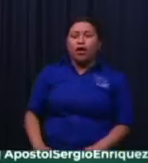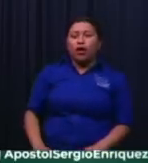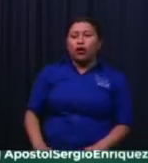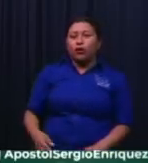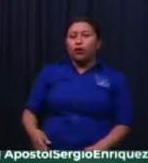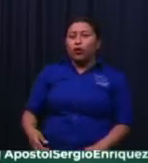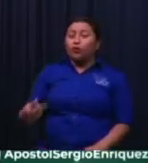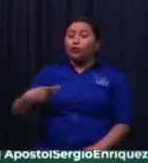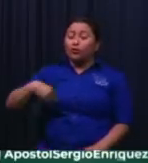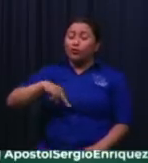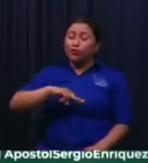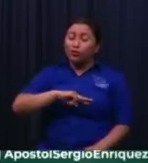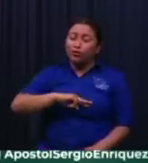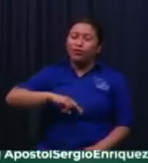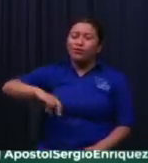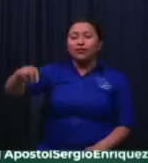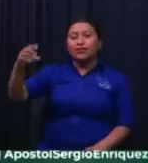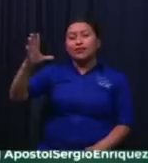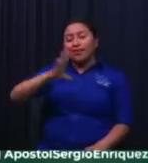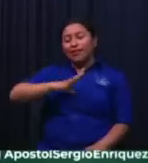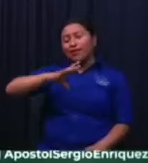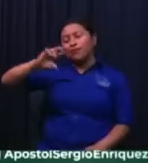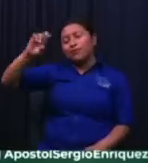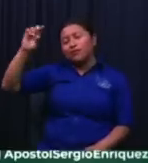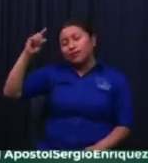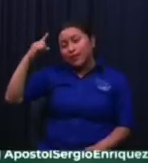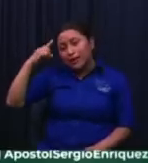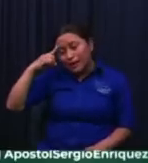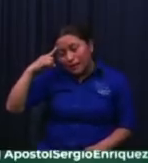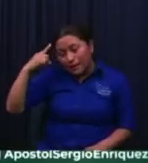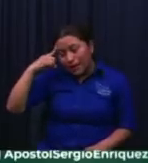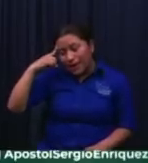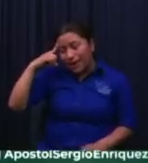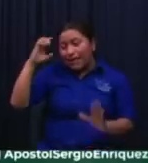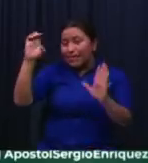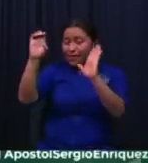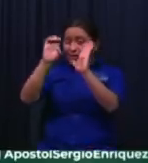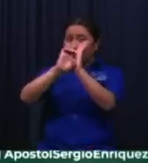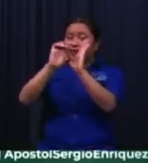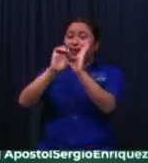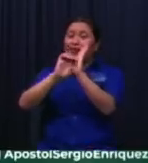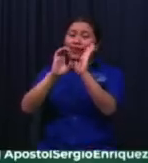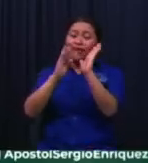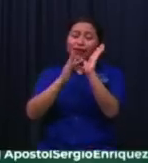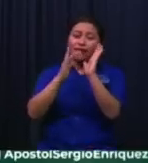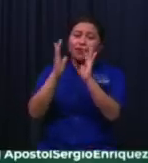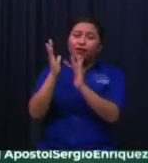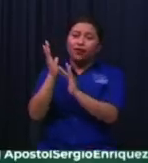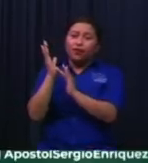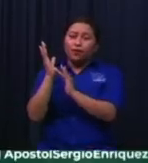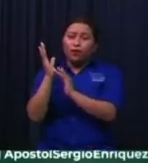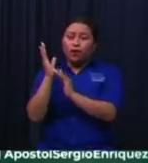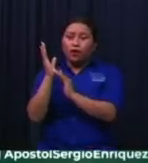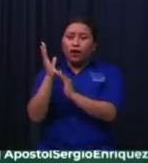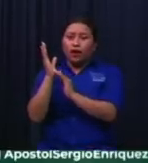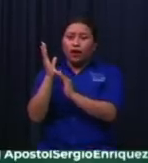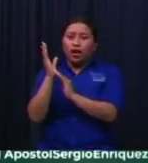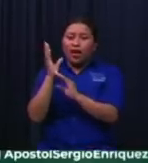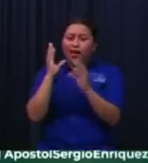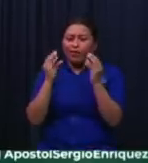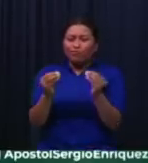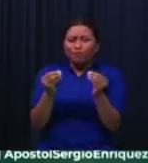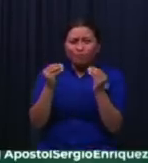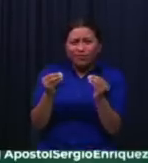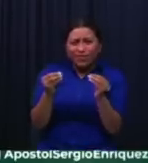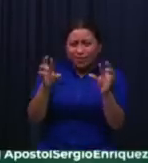Jesús. Piensen en el ejemplo de Jesús. Mucha gente pecadora lo odió y